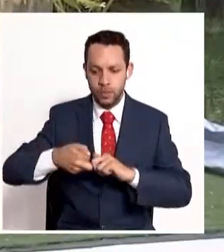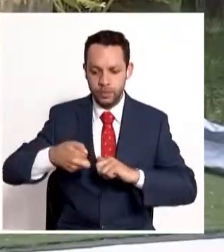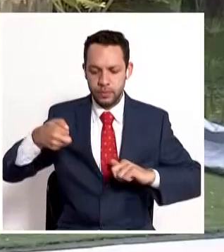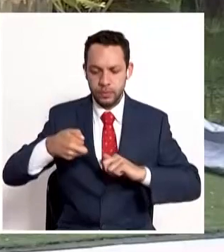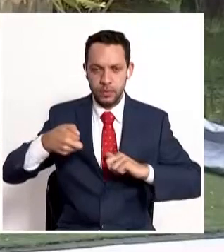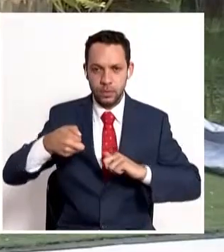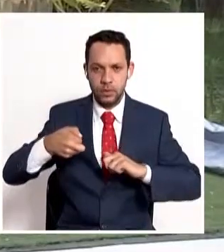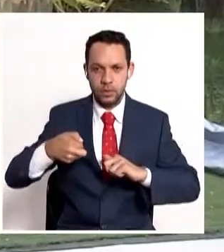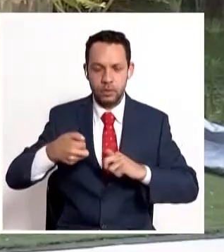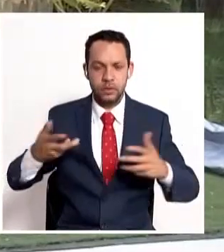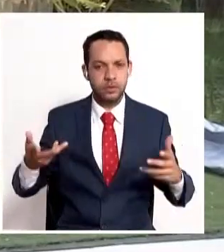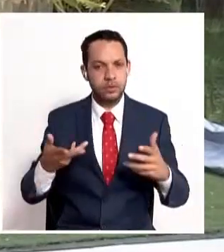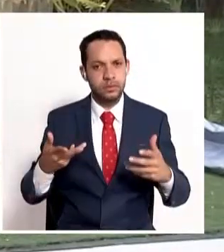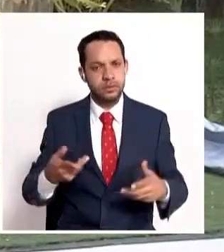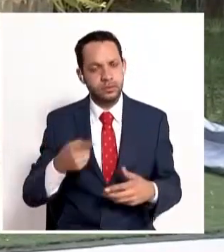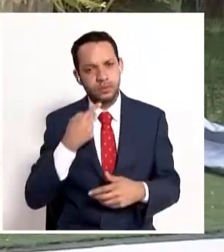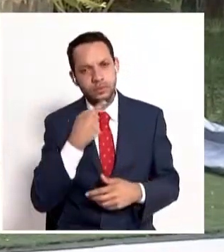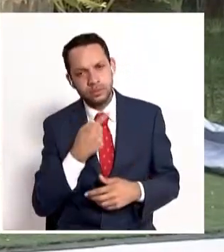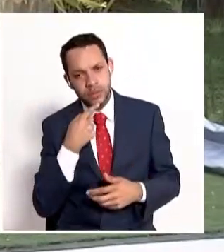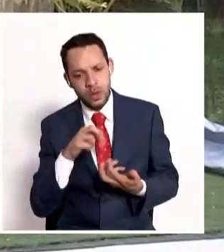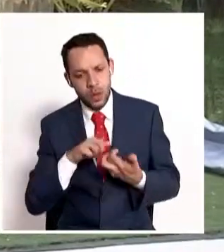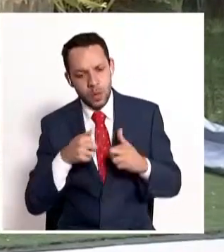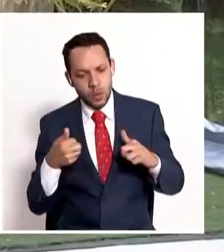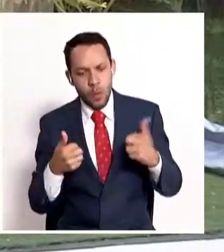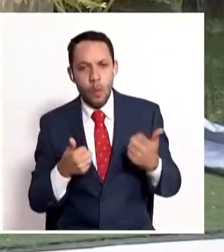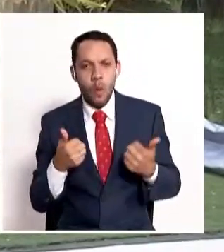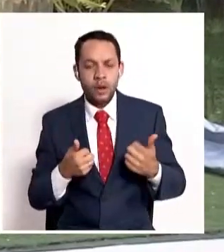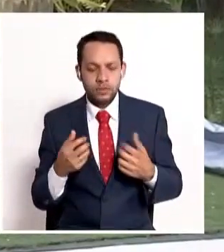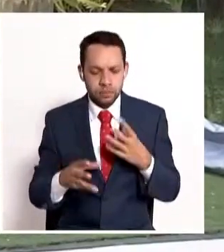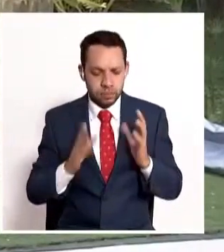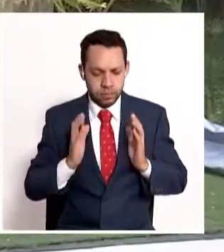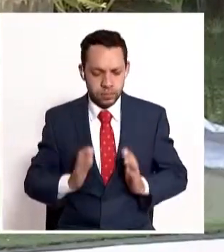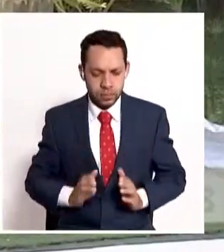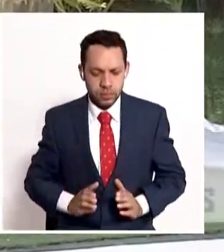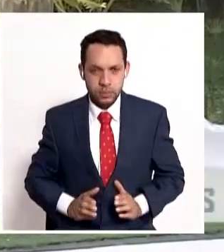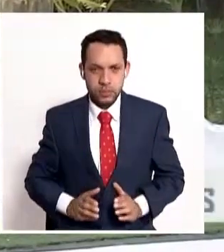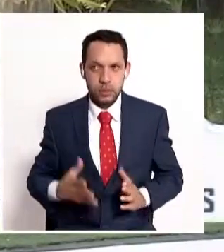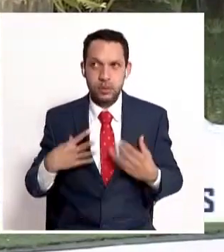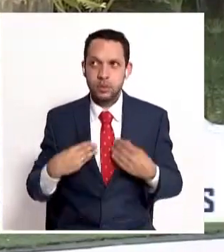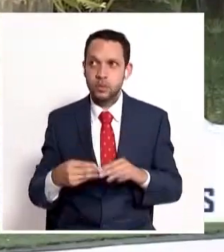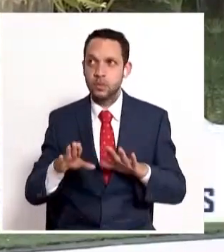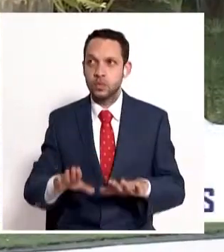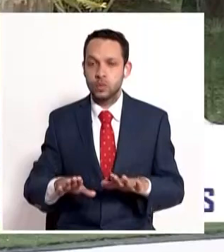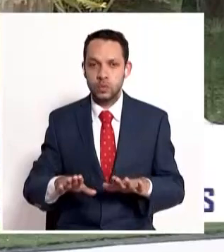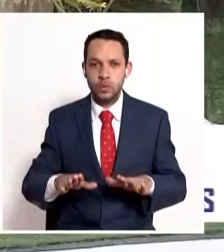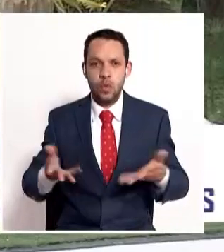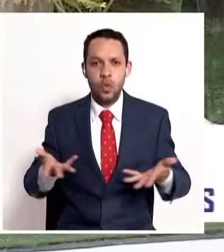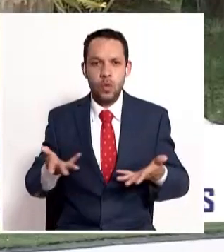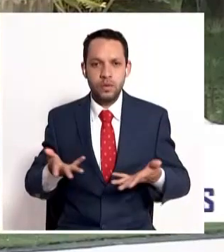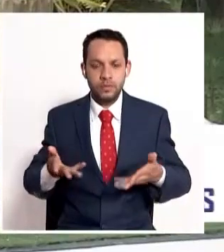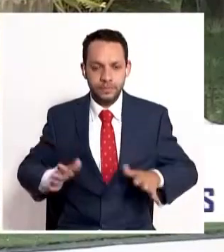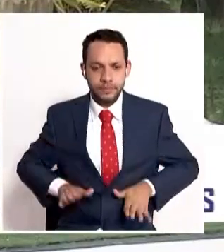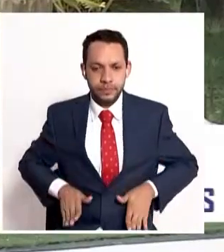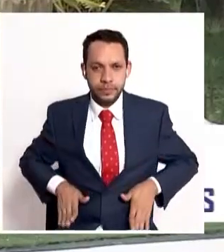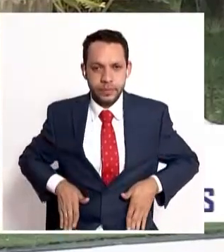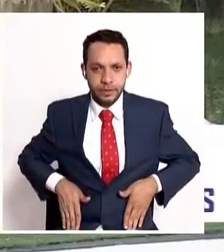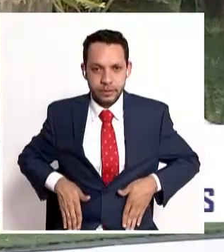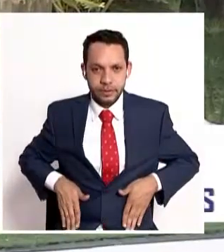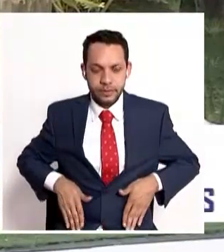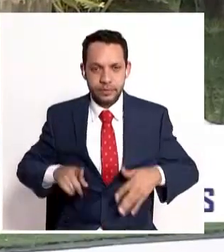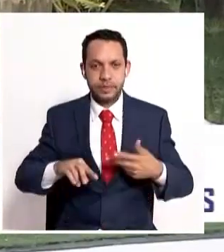psoas sí y muchas personas no lo hacen y resulta que si yo no estire este músculo me pueden llevar a tener